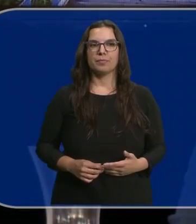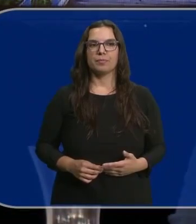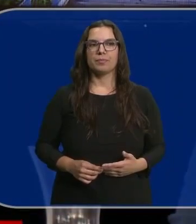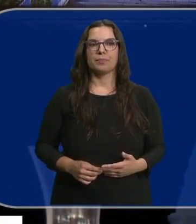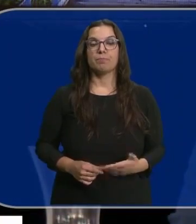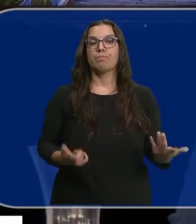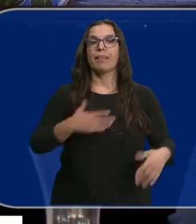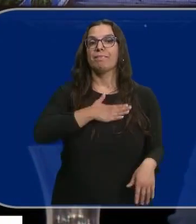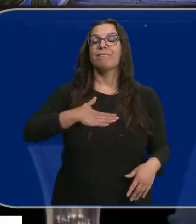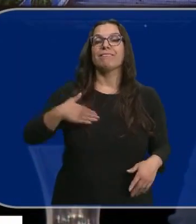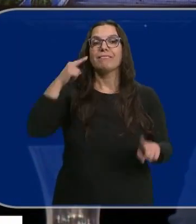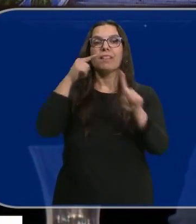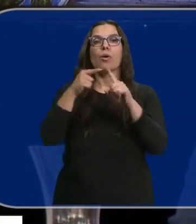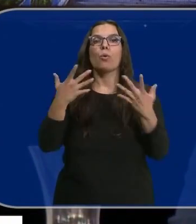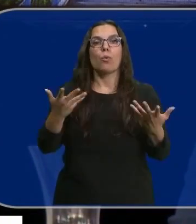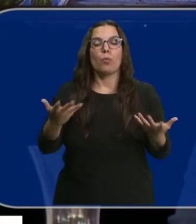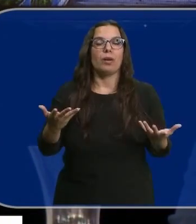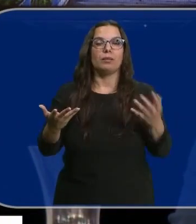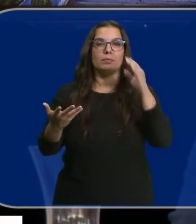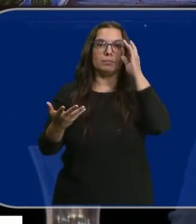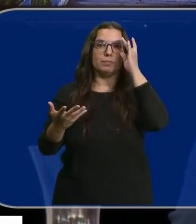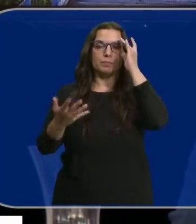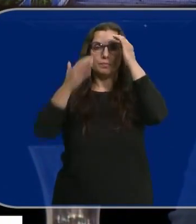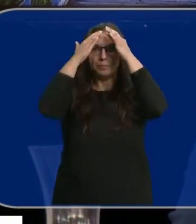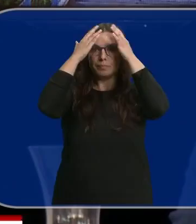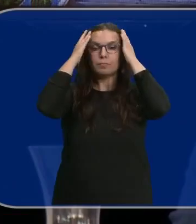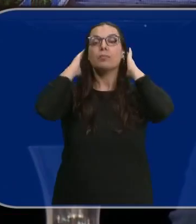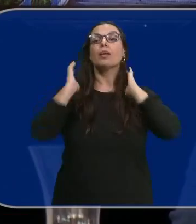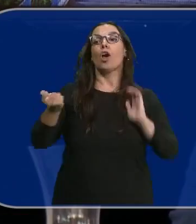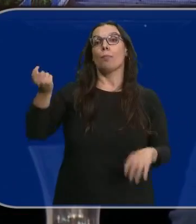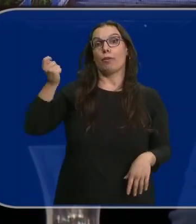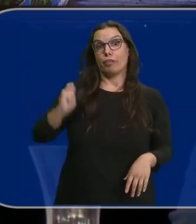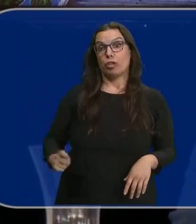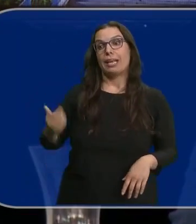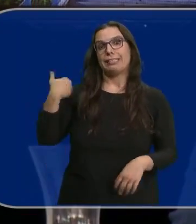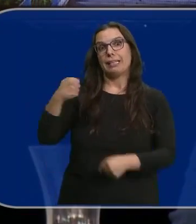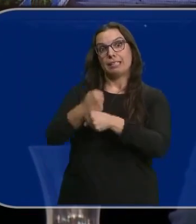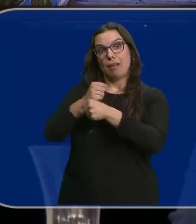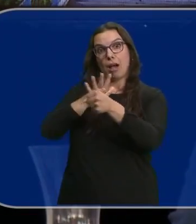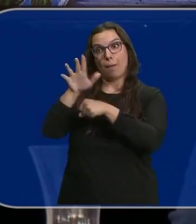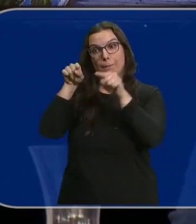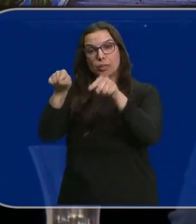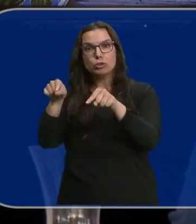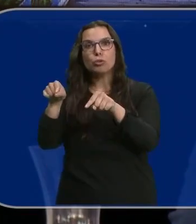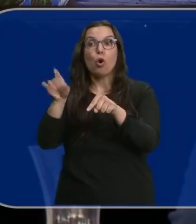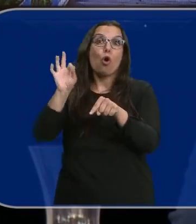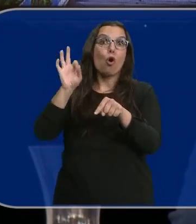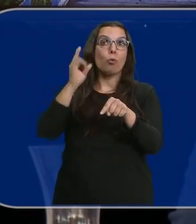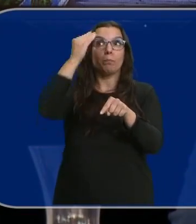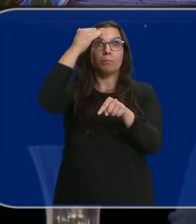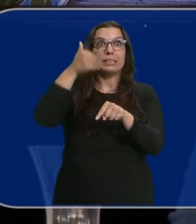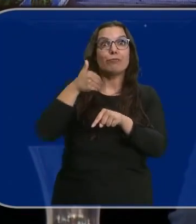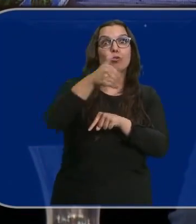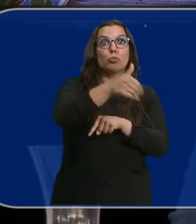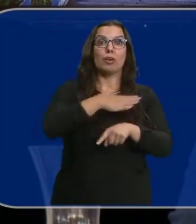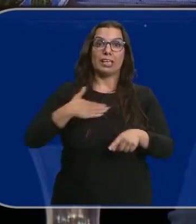Lo que se pretende es dar a los profesionales que ya están en ese ámbito o a los que en el futuro